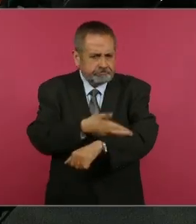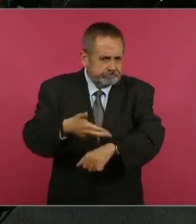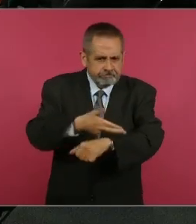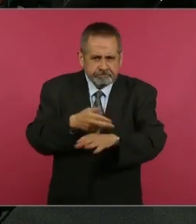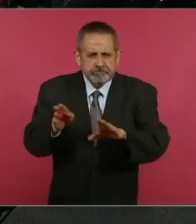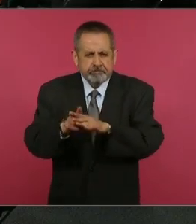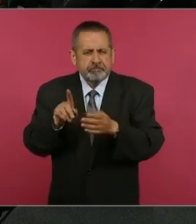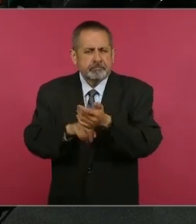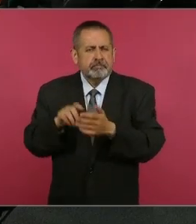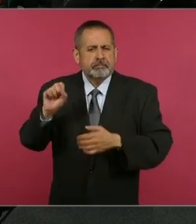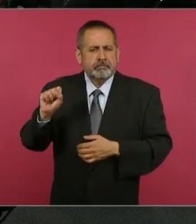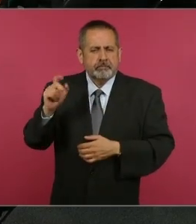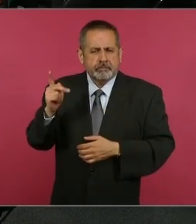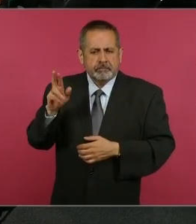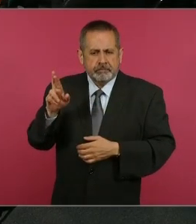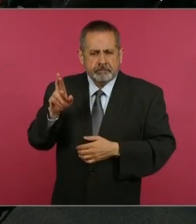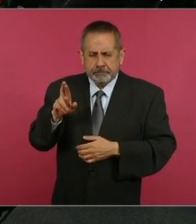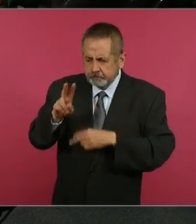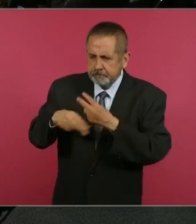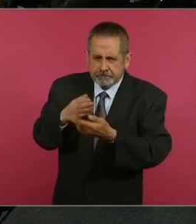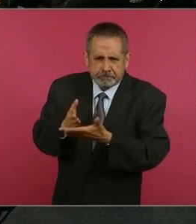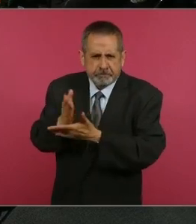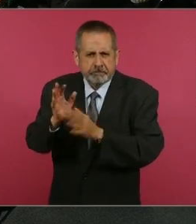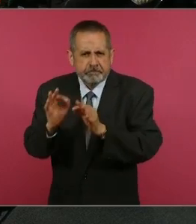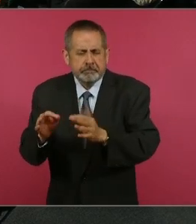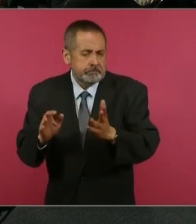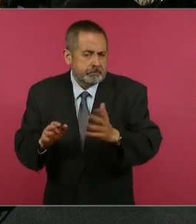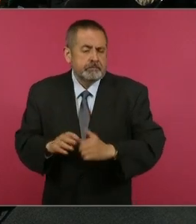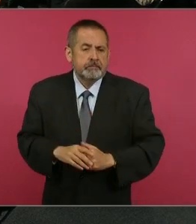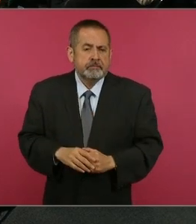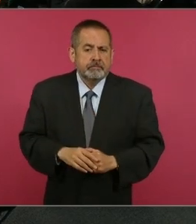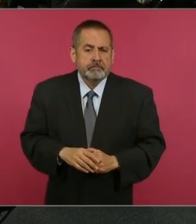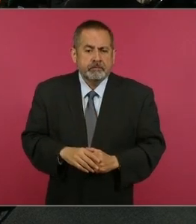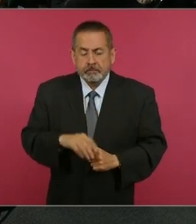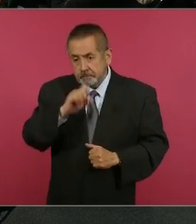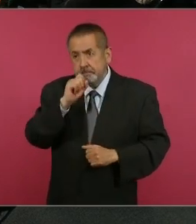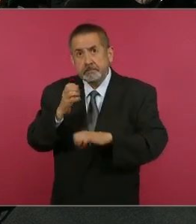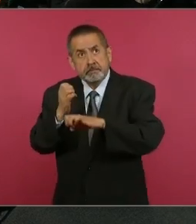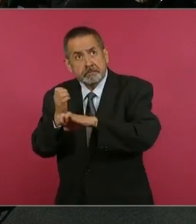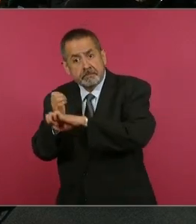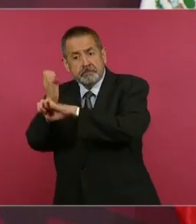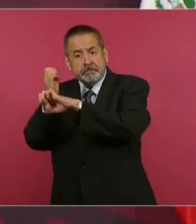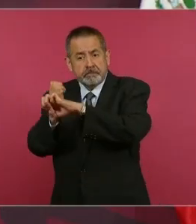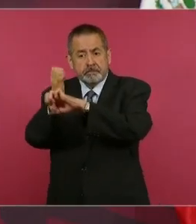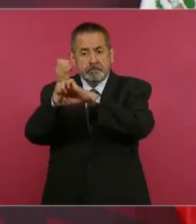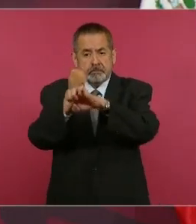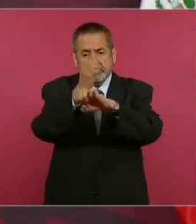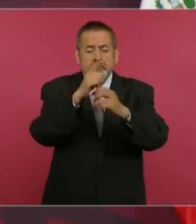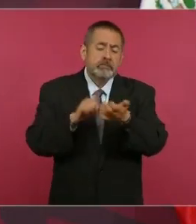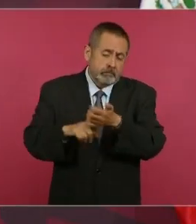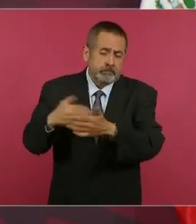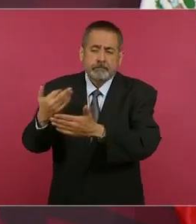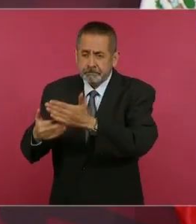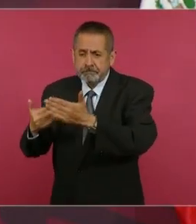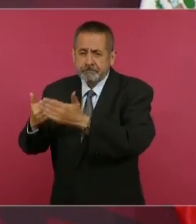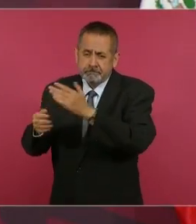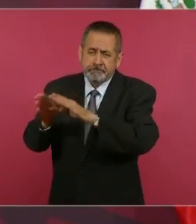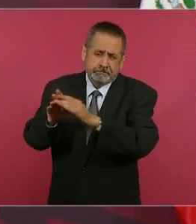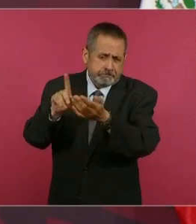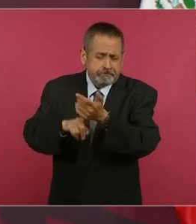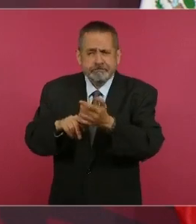con el sistema público. Exacto. Porque también los estados tienen carencias, ¿sí?